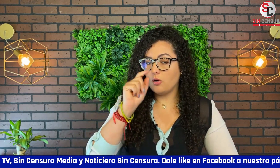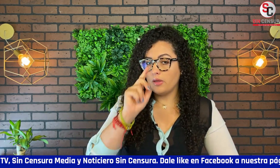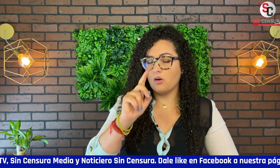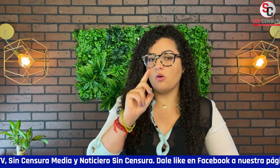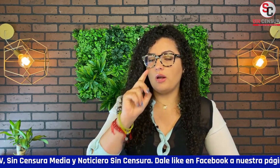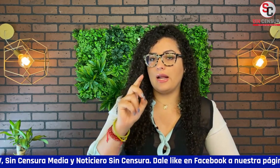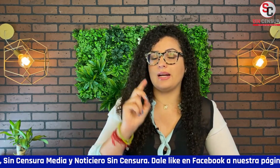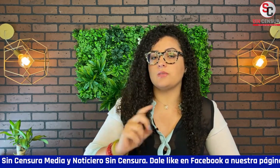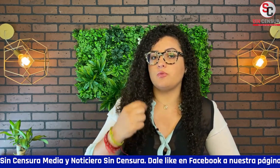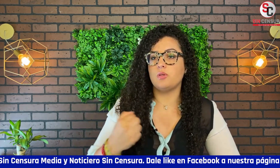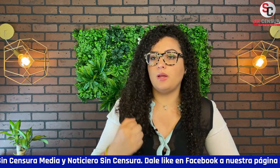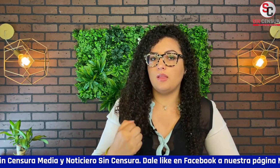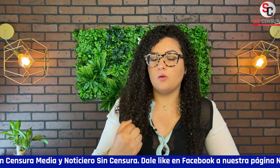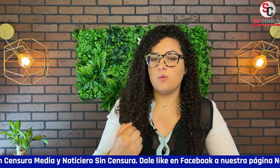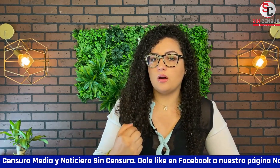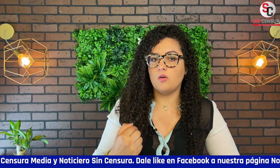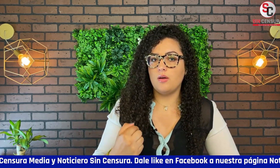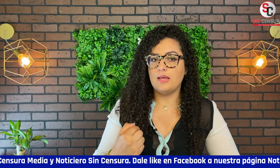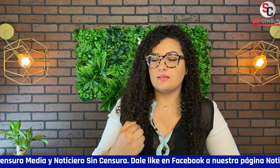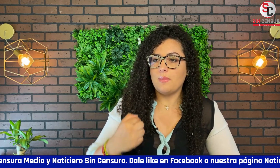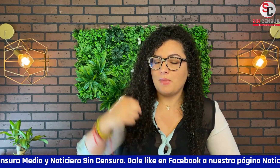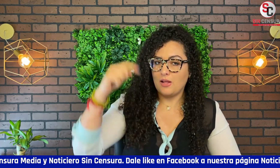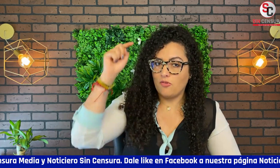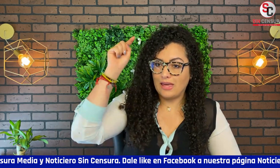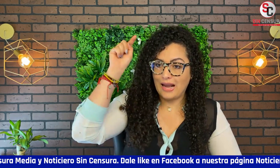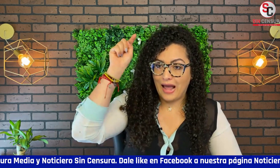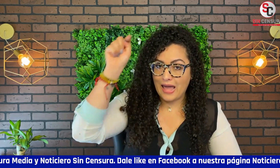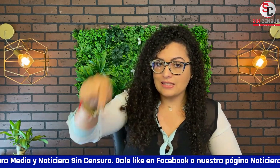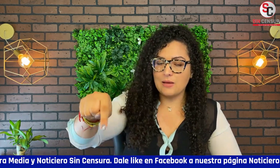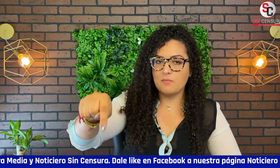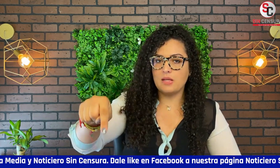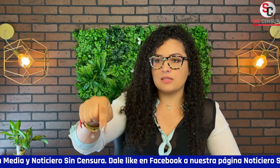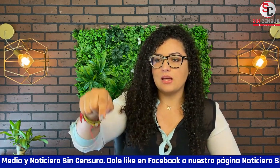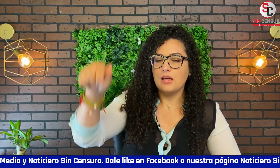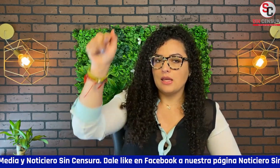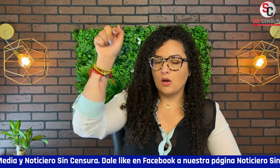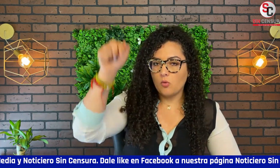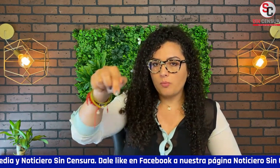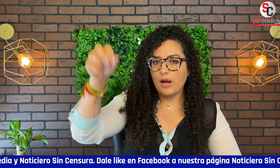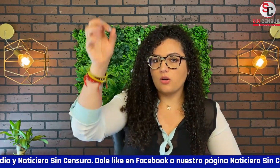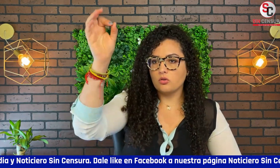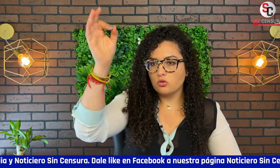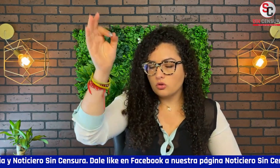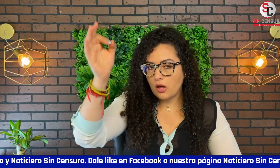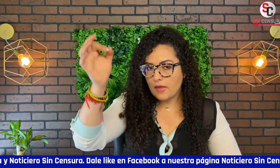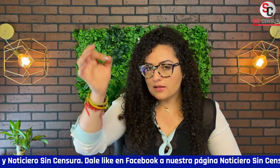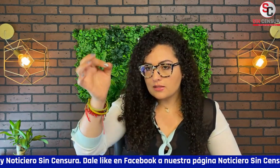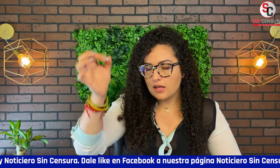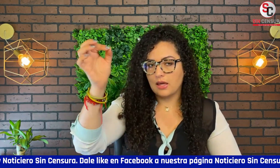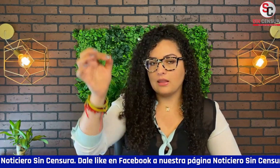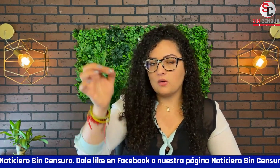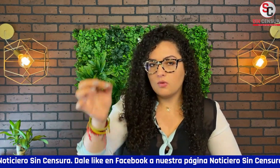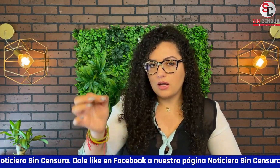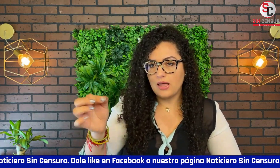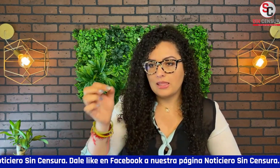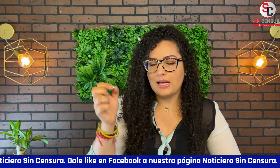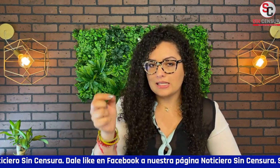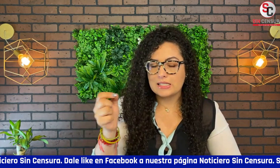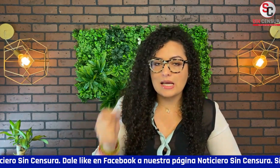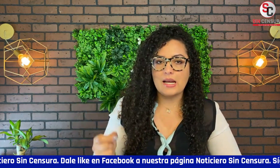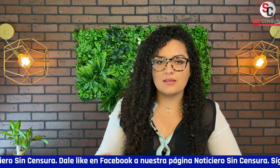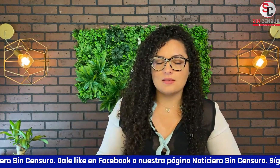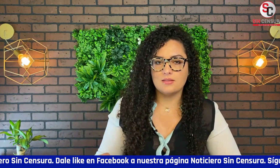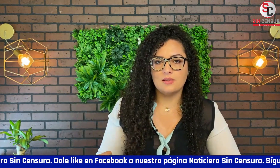y el gobierno, la responsabilidad del gobierno es verificar a esa empresa que cumpla con todas y cada una de